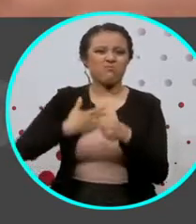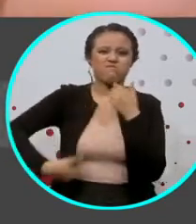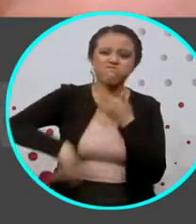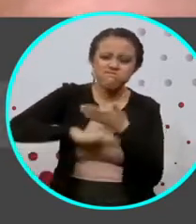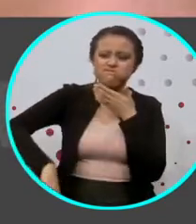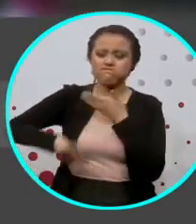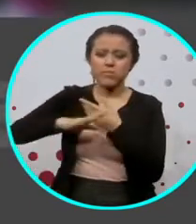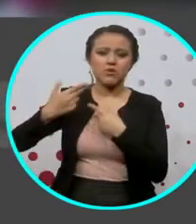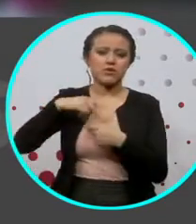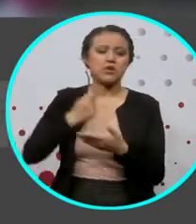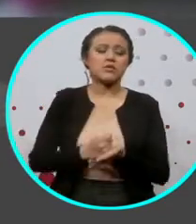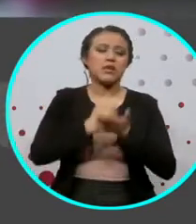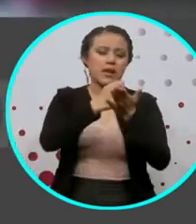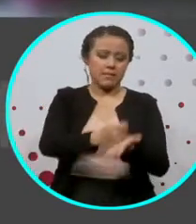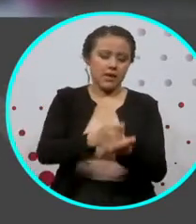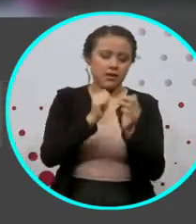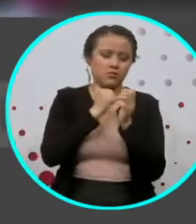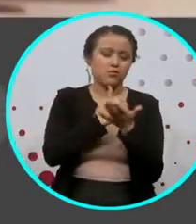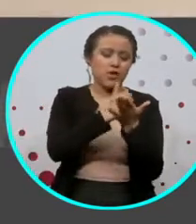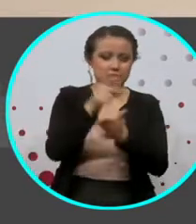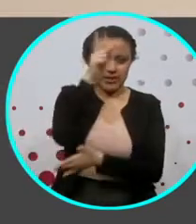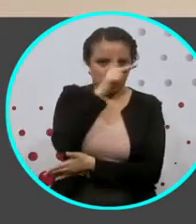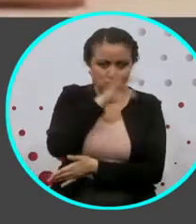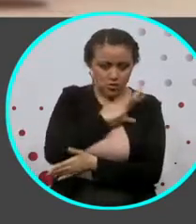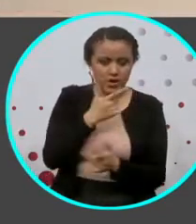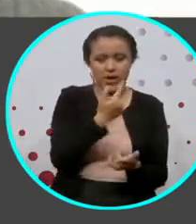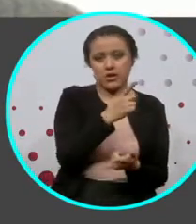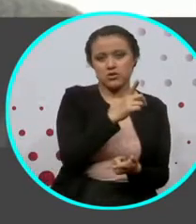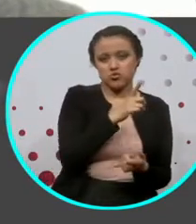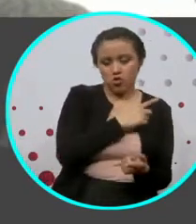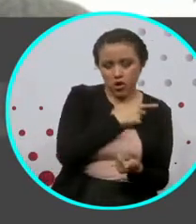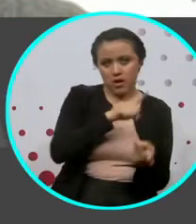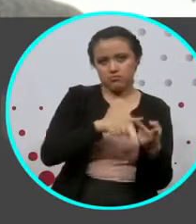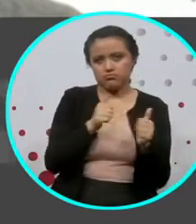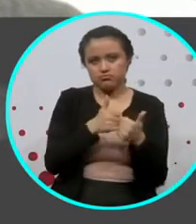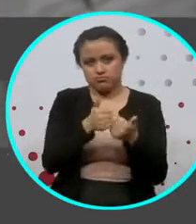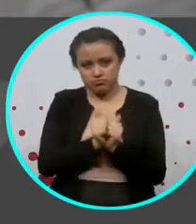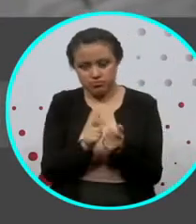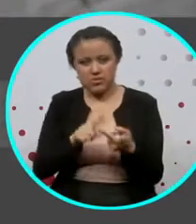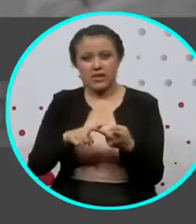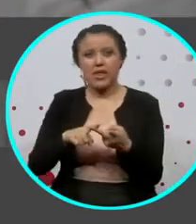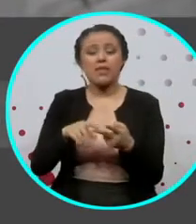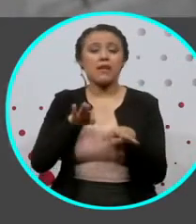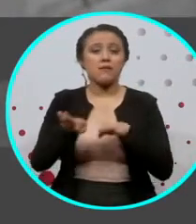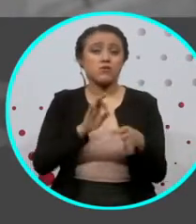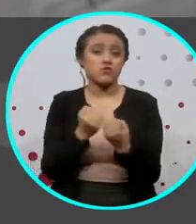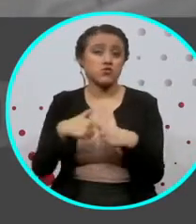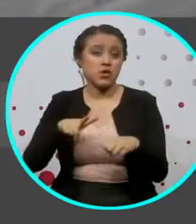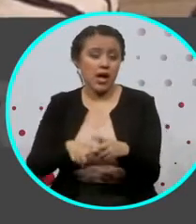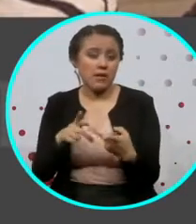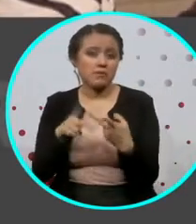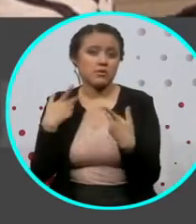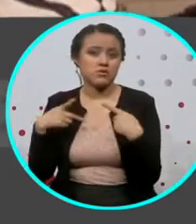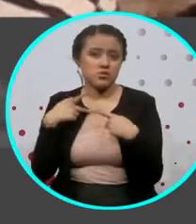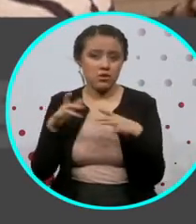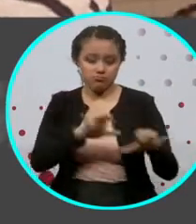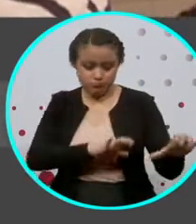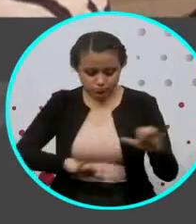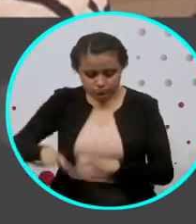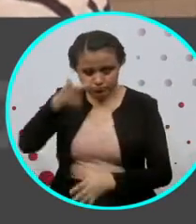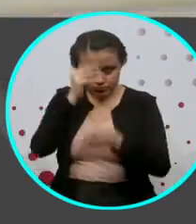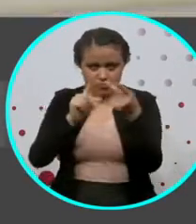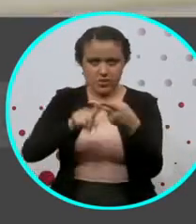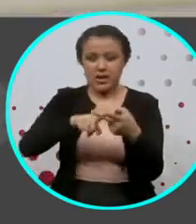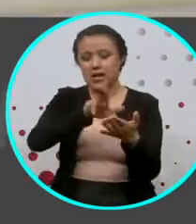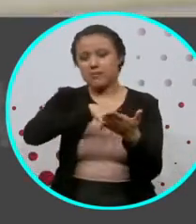damos terapia psicológica individual y grupal, asesoría legal, trabajo social, capacitación para el empleo en computación,